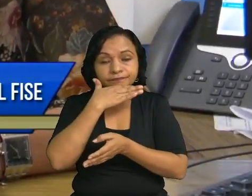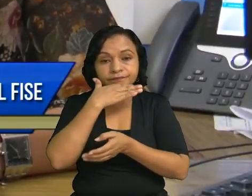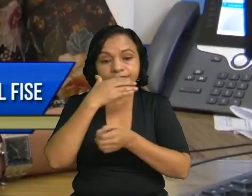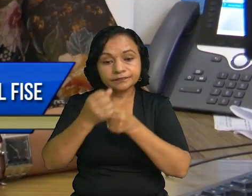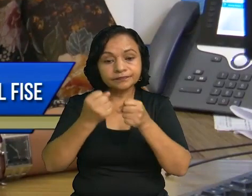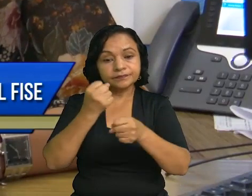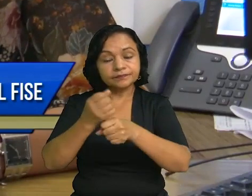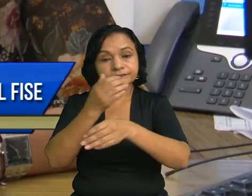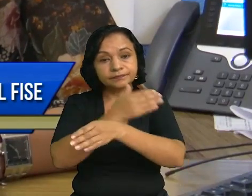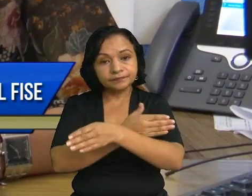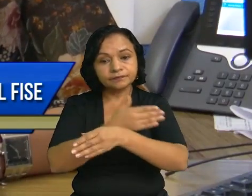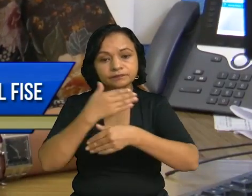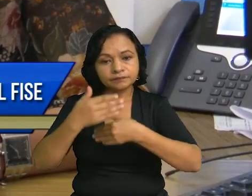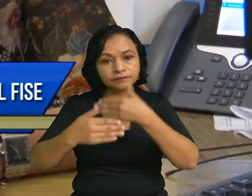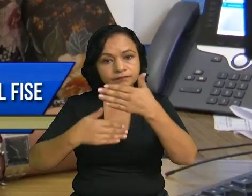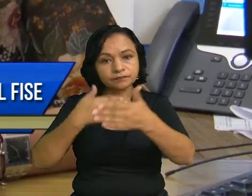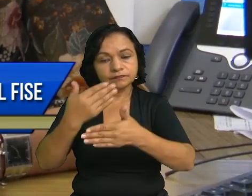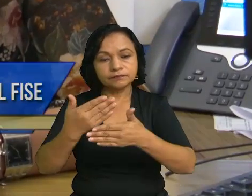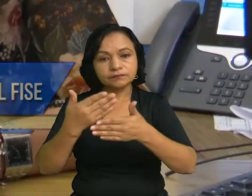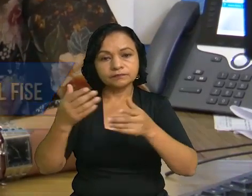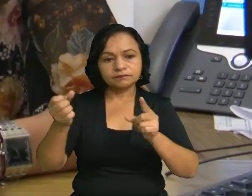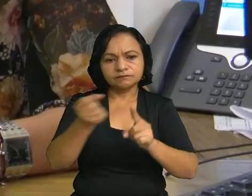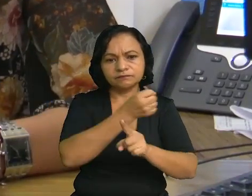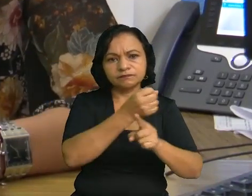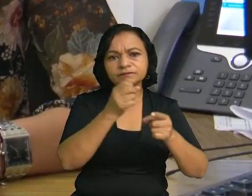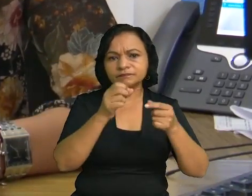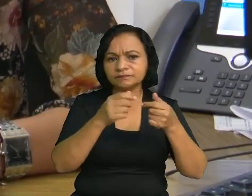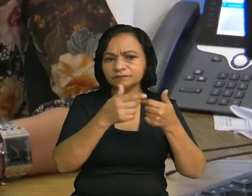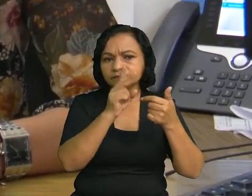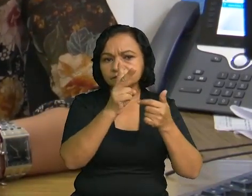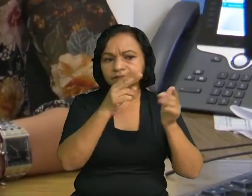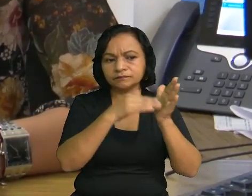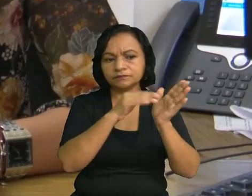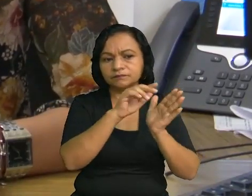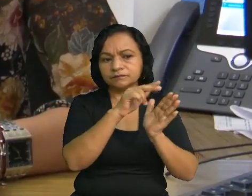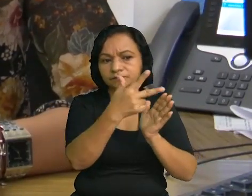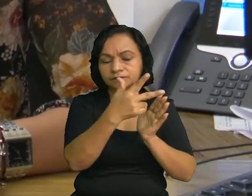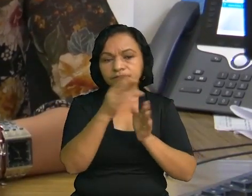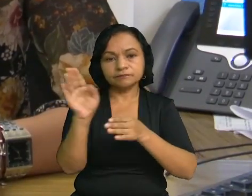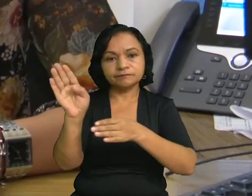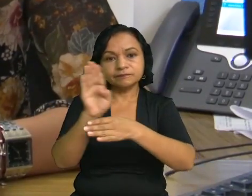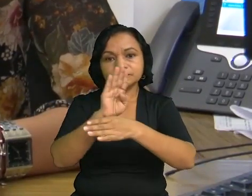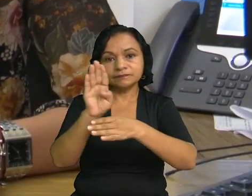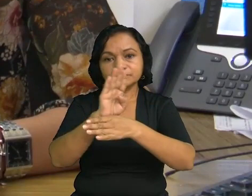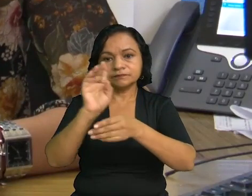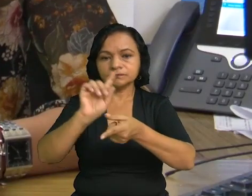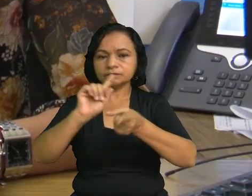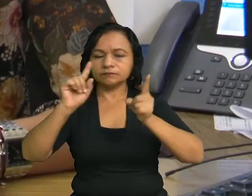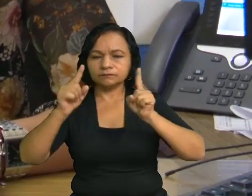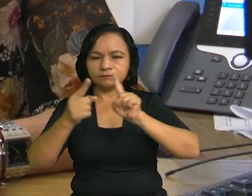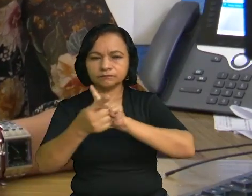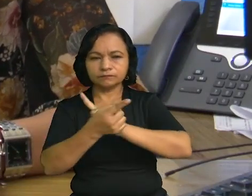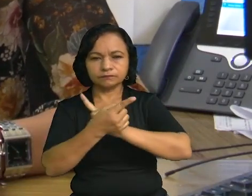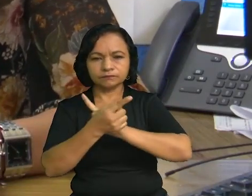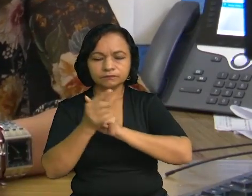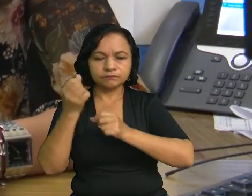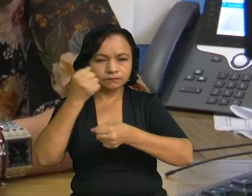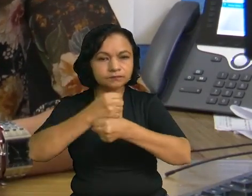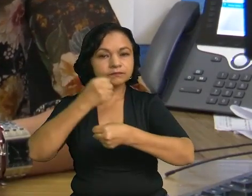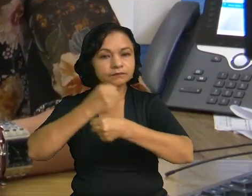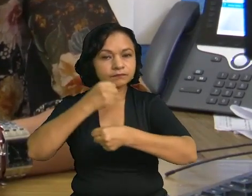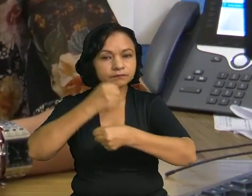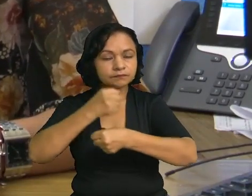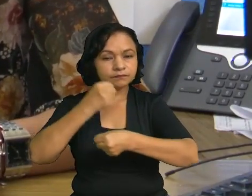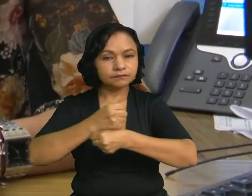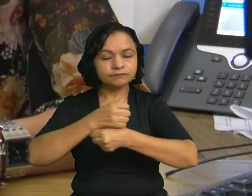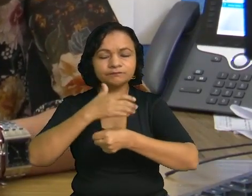anterior en los procesos por el intento de golpe que hizo que los bancos fundamentalmente cambiaran la dinámica de trabajo y